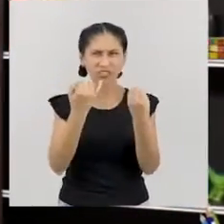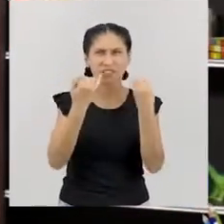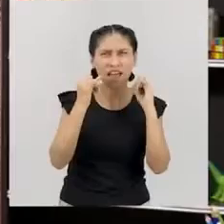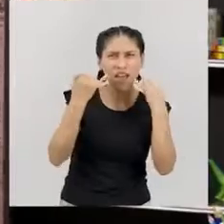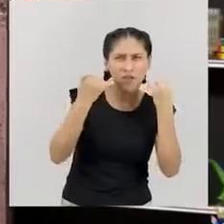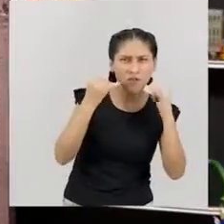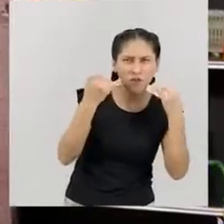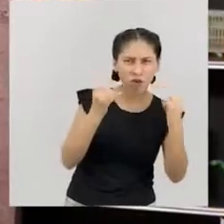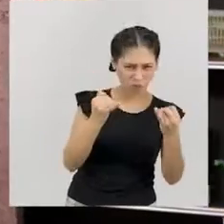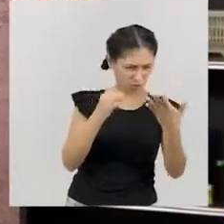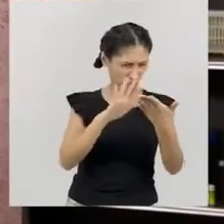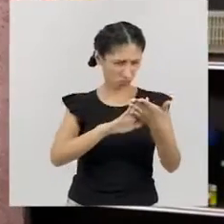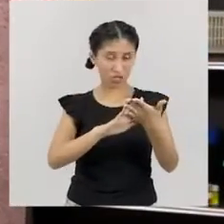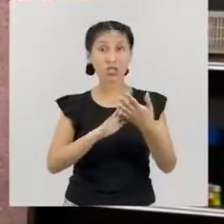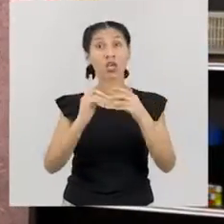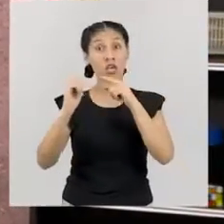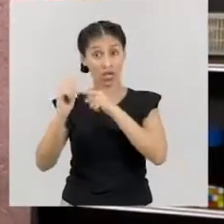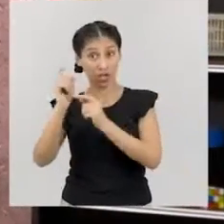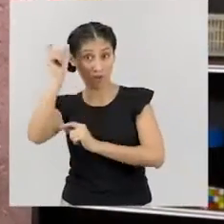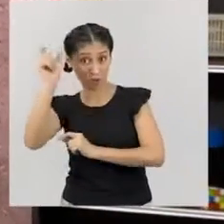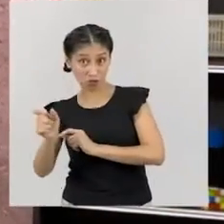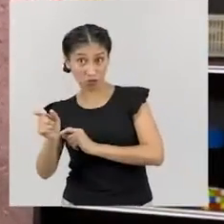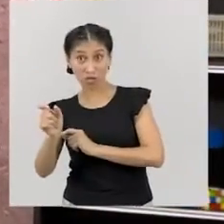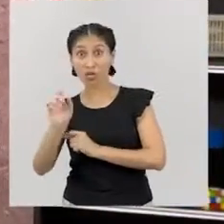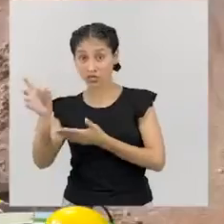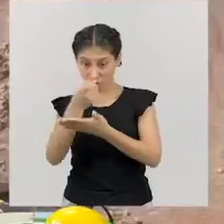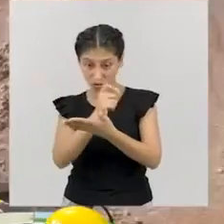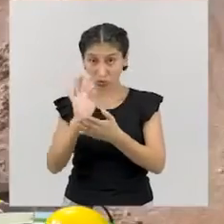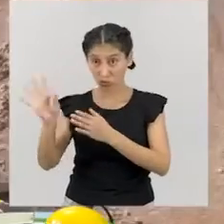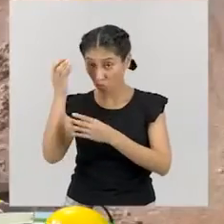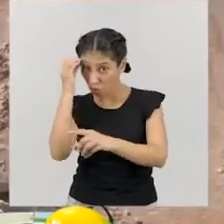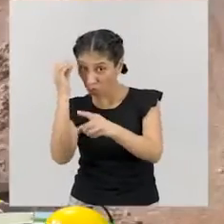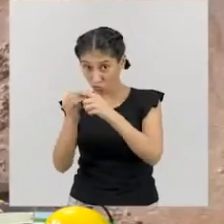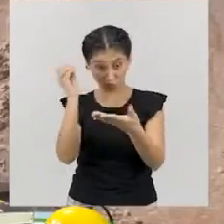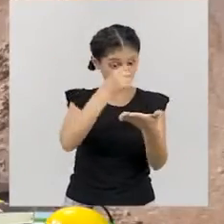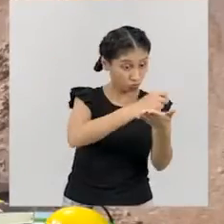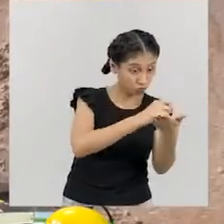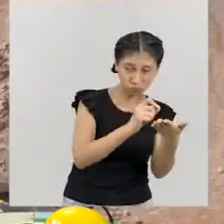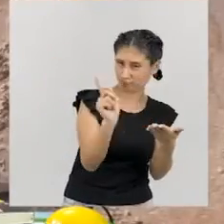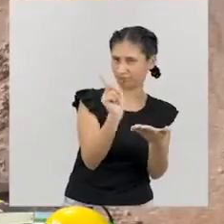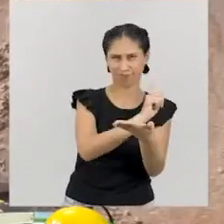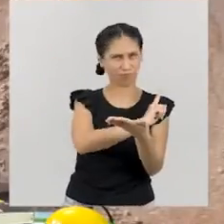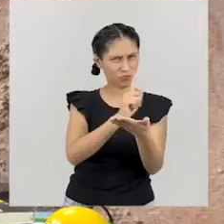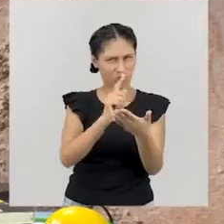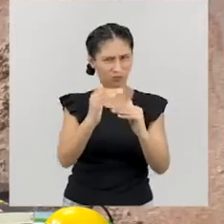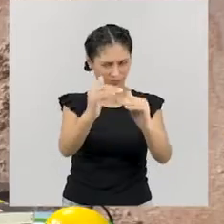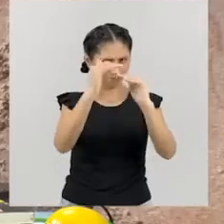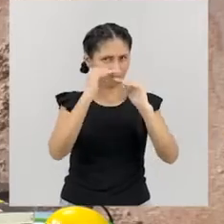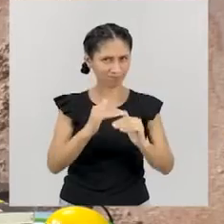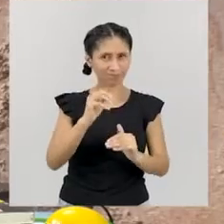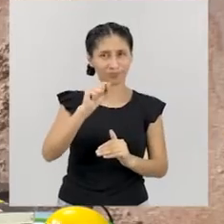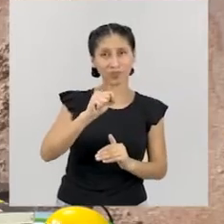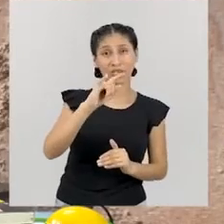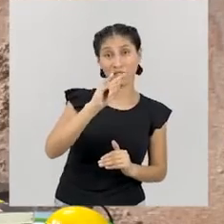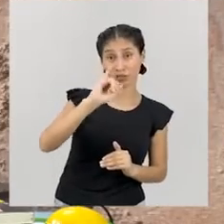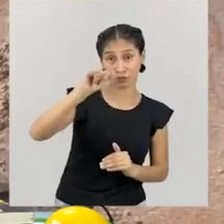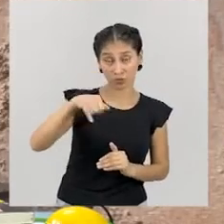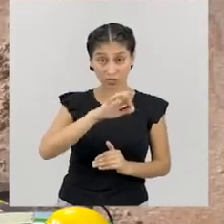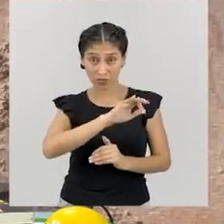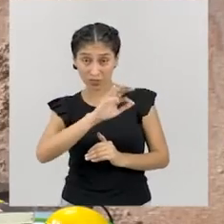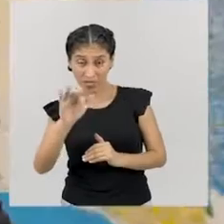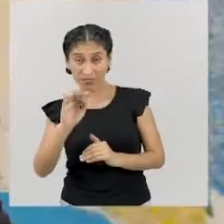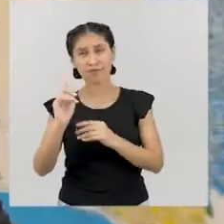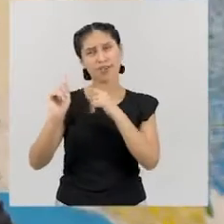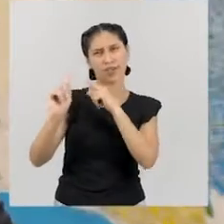que no intervienen opiniones ni sentimientos del escritor. Y la subjetividad transmite el estilo y opinión del